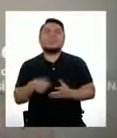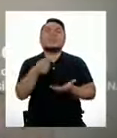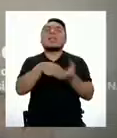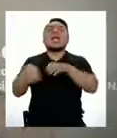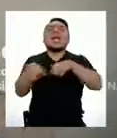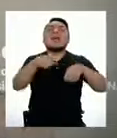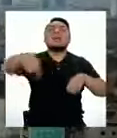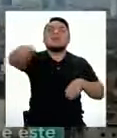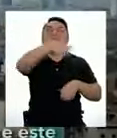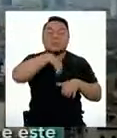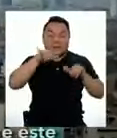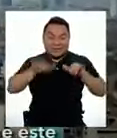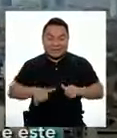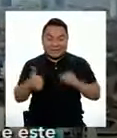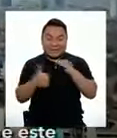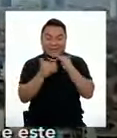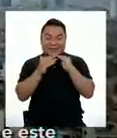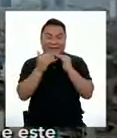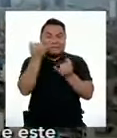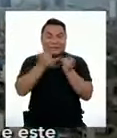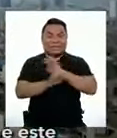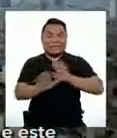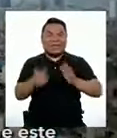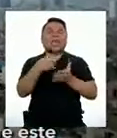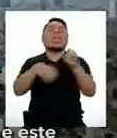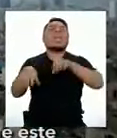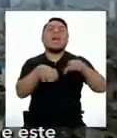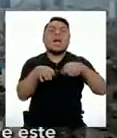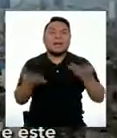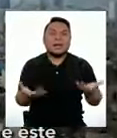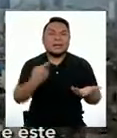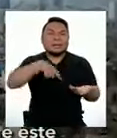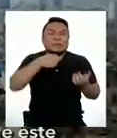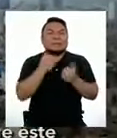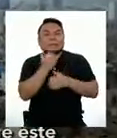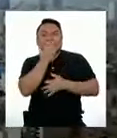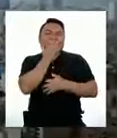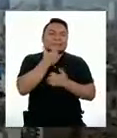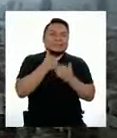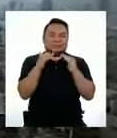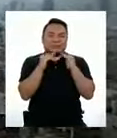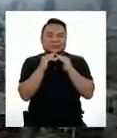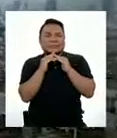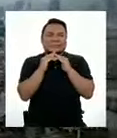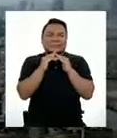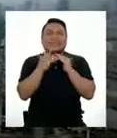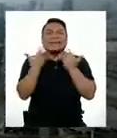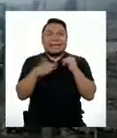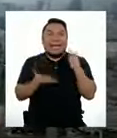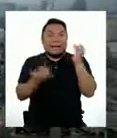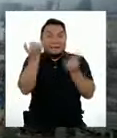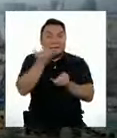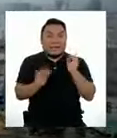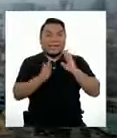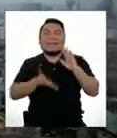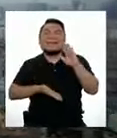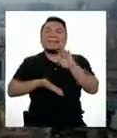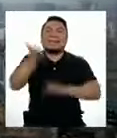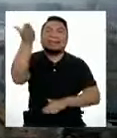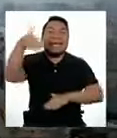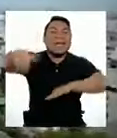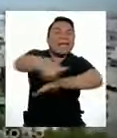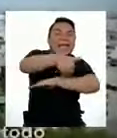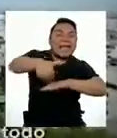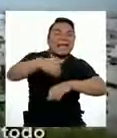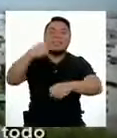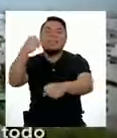todo esto pase? Muchos de nosotros no vemos la hora de que este aislamiento acabe y podamos volver a nuestras actividades de